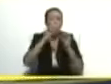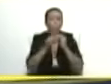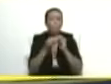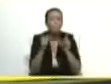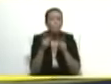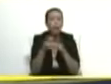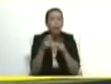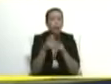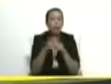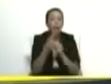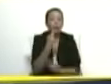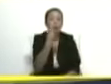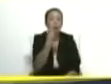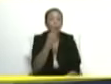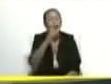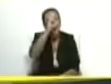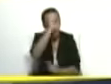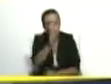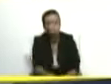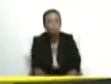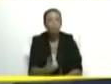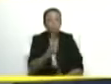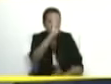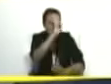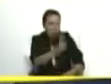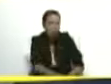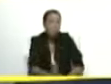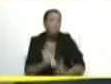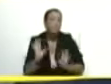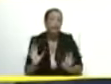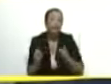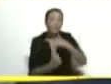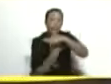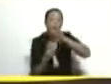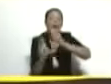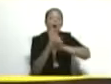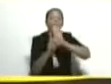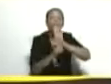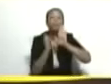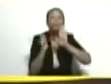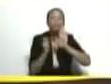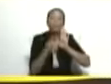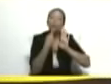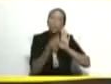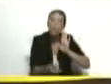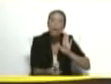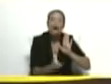lo primero que hice fue reconozco, sobre la base de esta constitución,